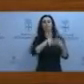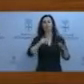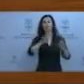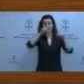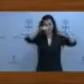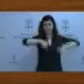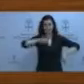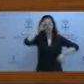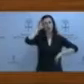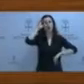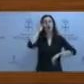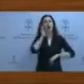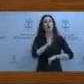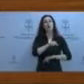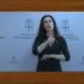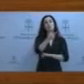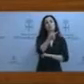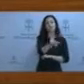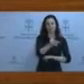usted.